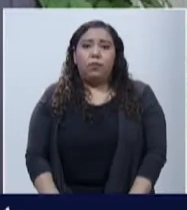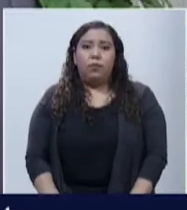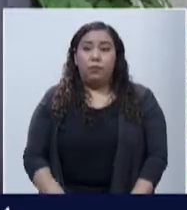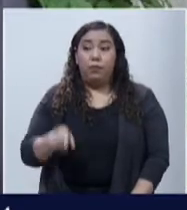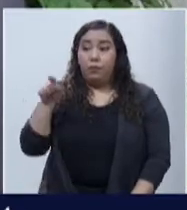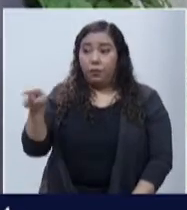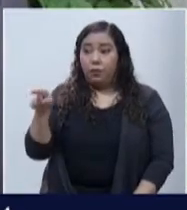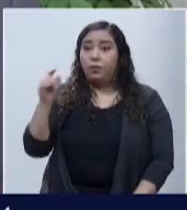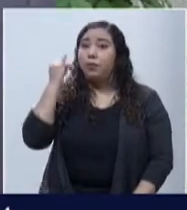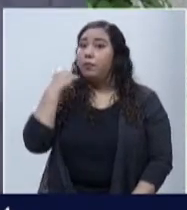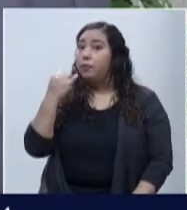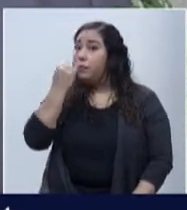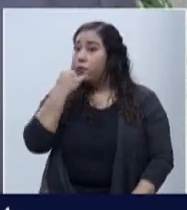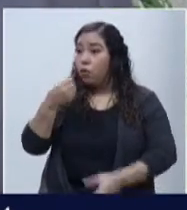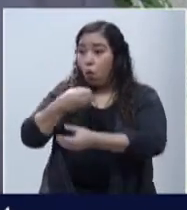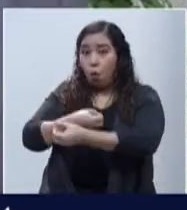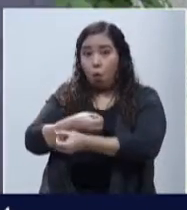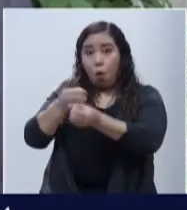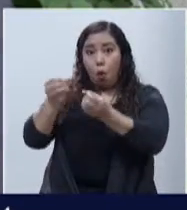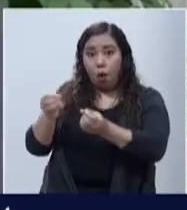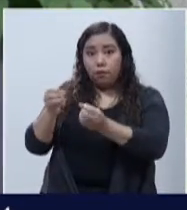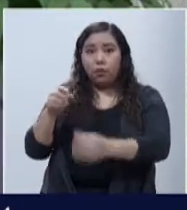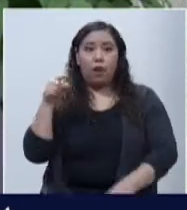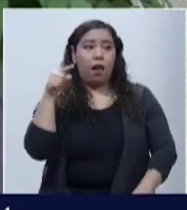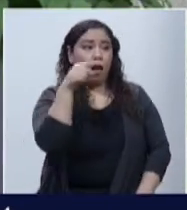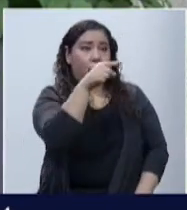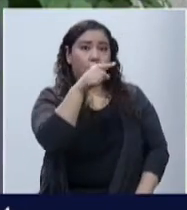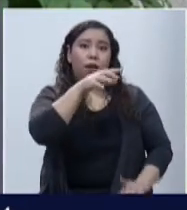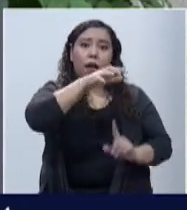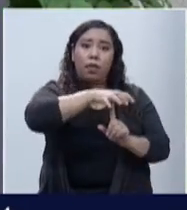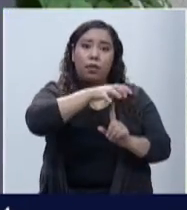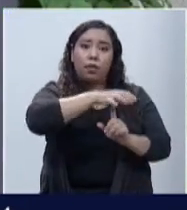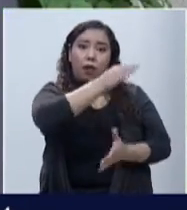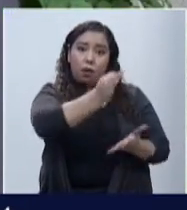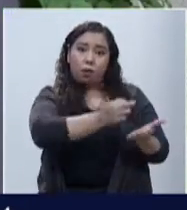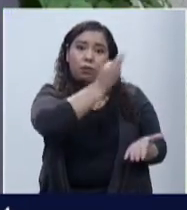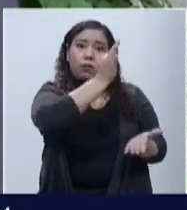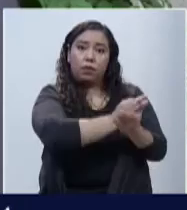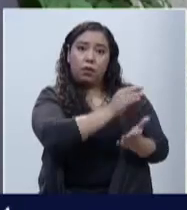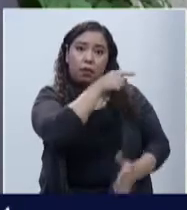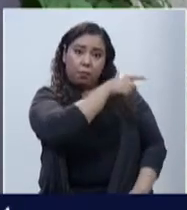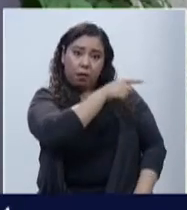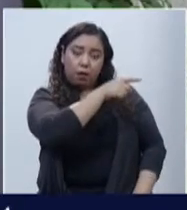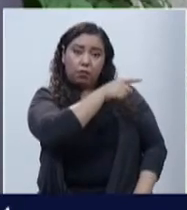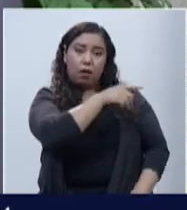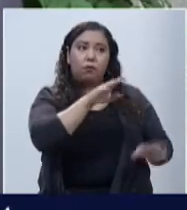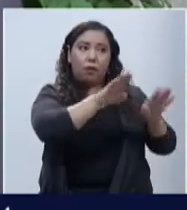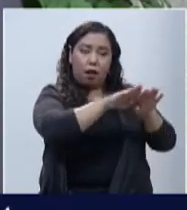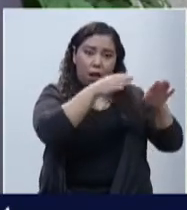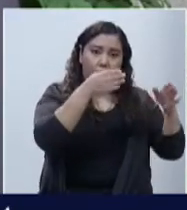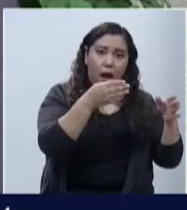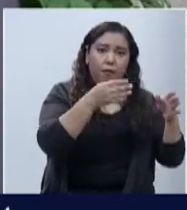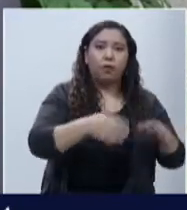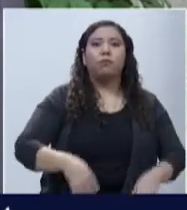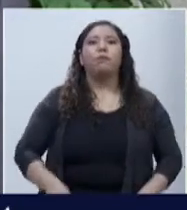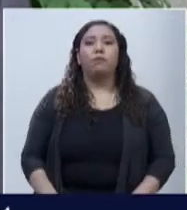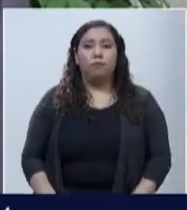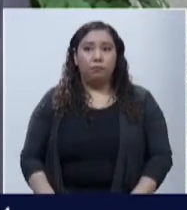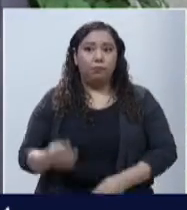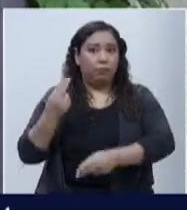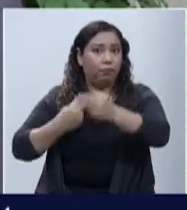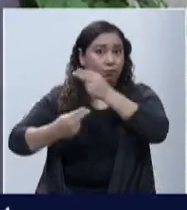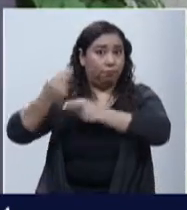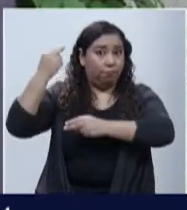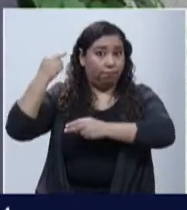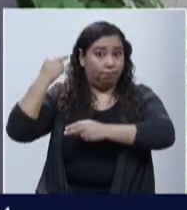haya abierto su oficina que es nuestra capital tegucigalpa y posteriormente que estamos en el momento ahorita histórico porque es